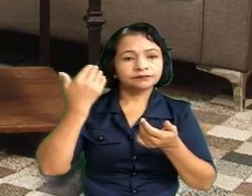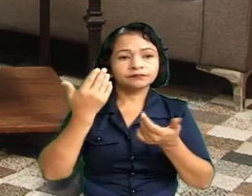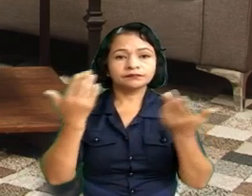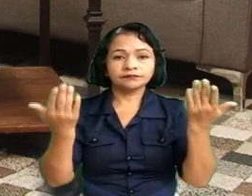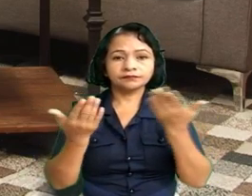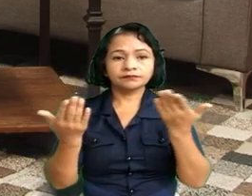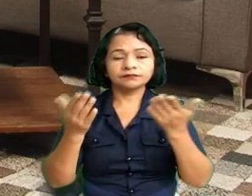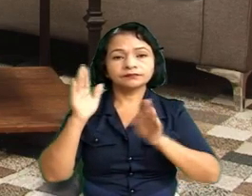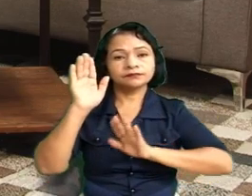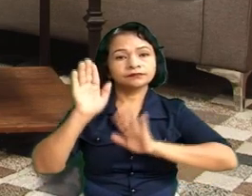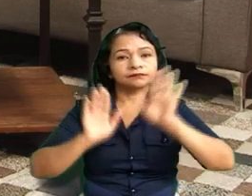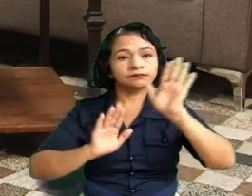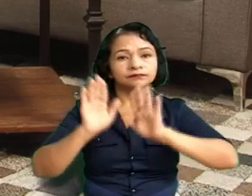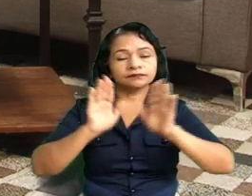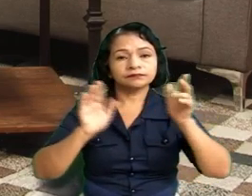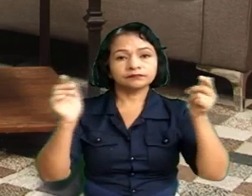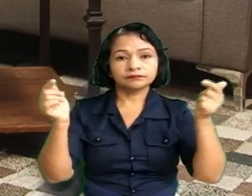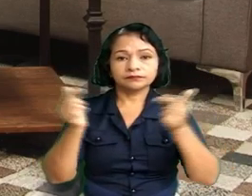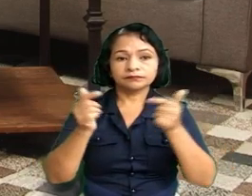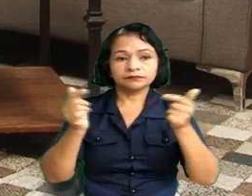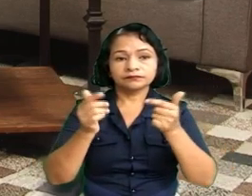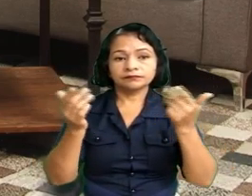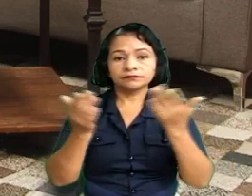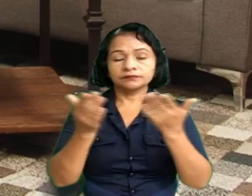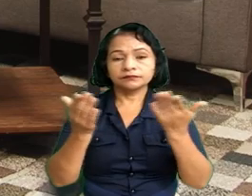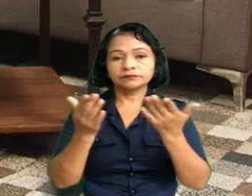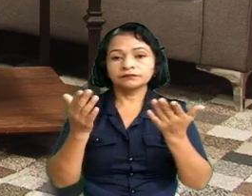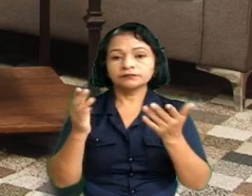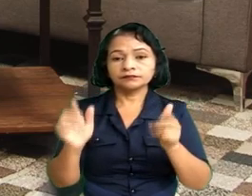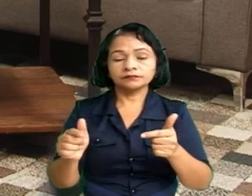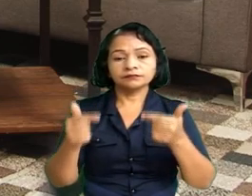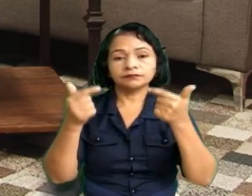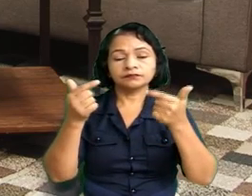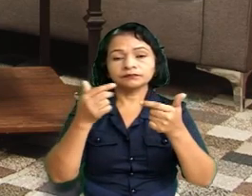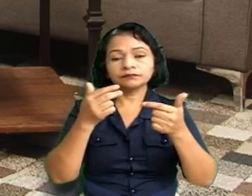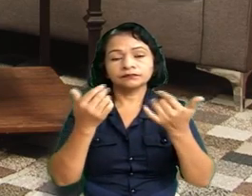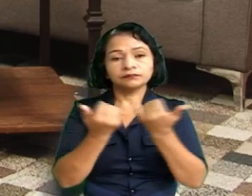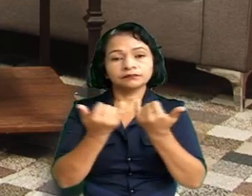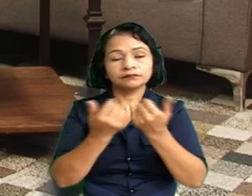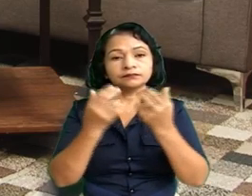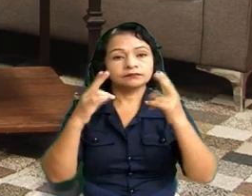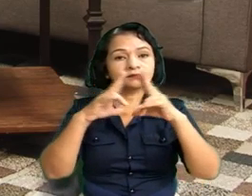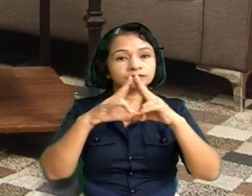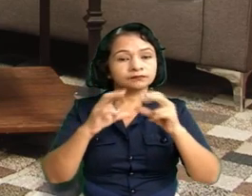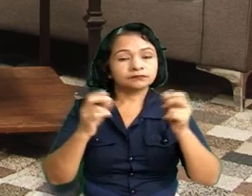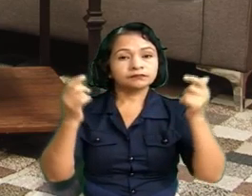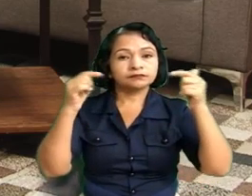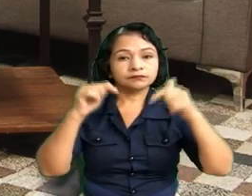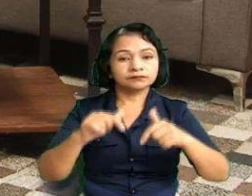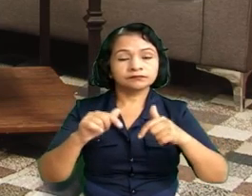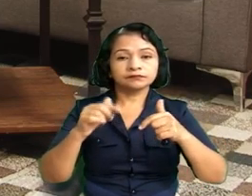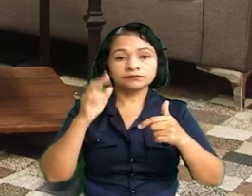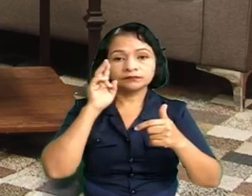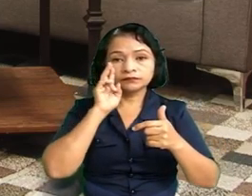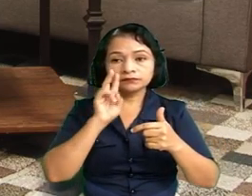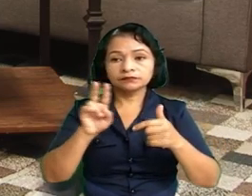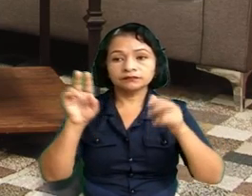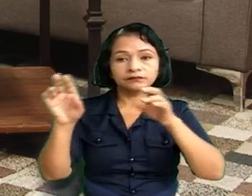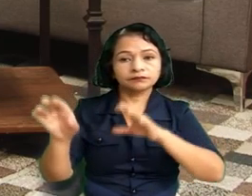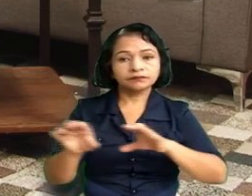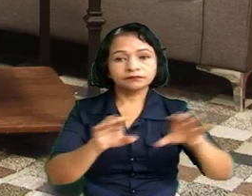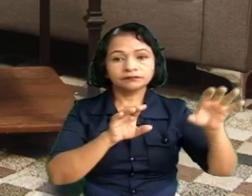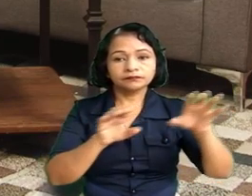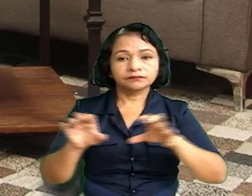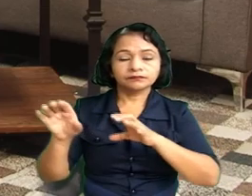notable participación en la guerra, precisamente contra la intervención norteamericana en nuestro país. Ahora, de cara a las festividades, ¿no? Lo